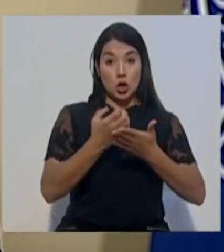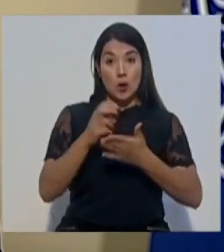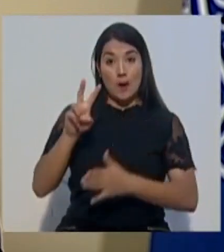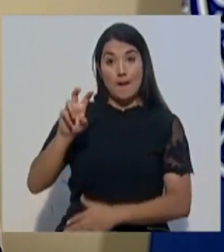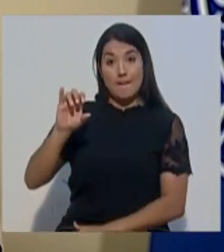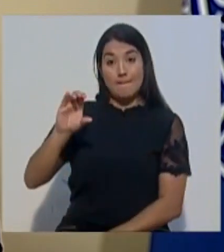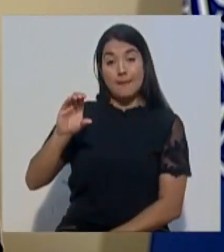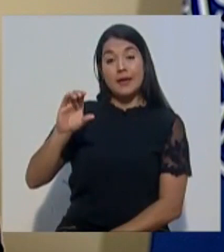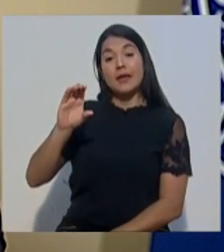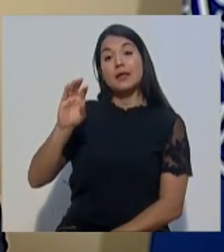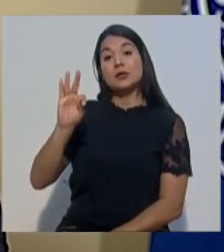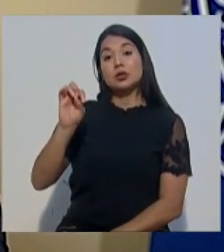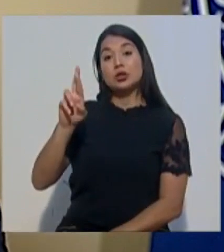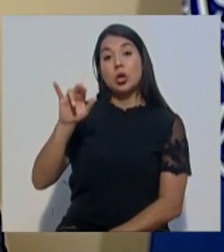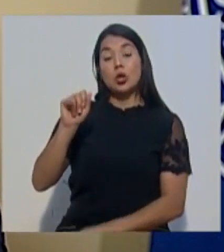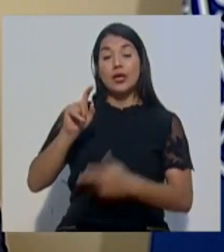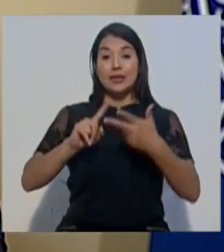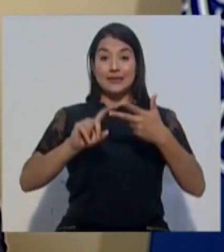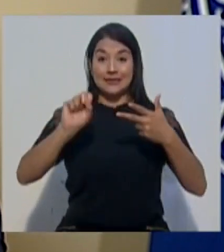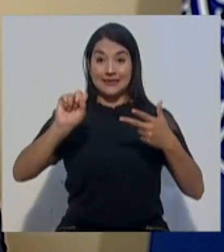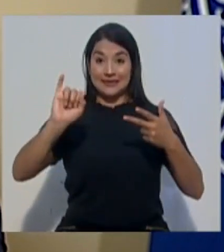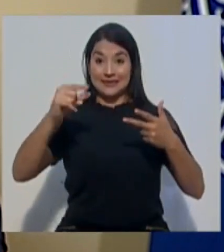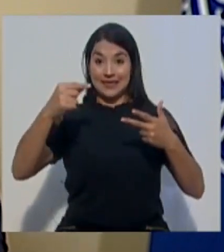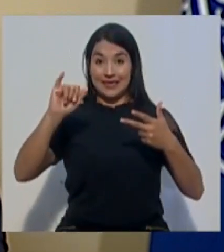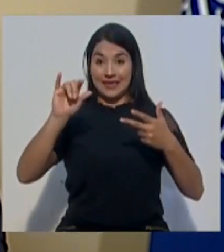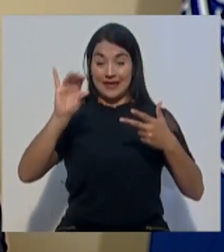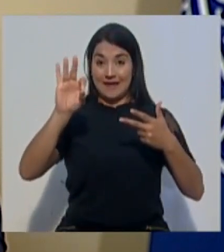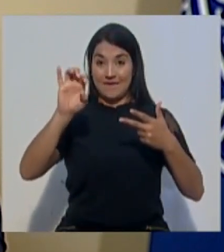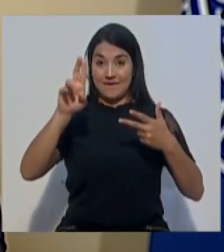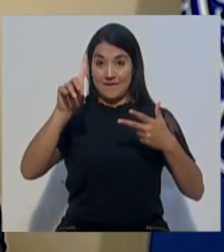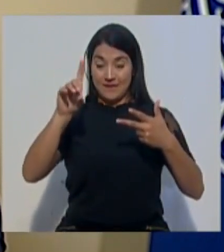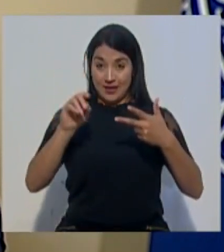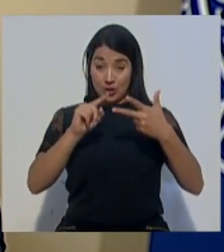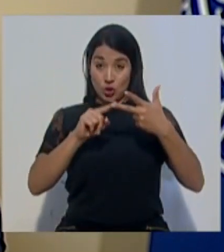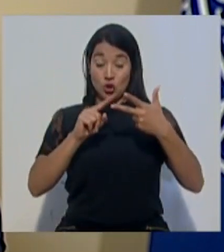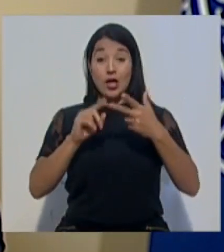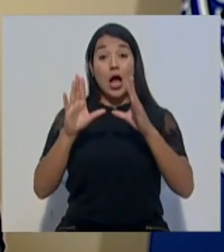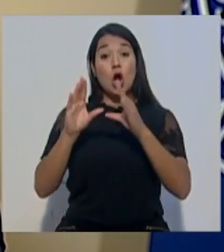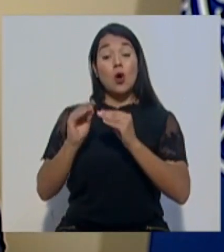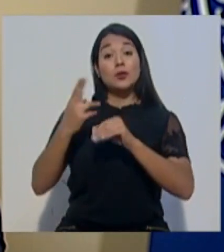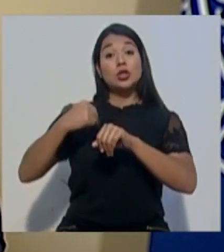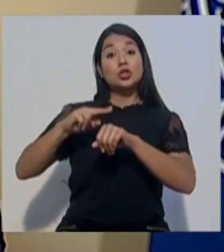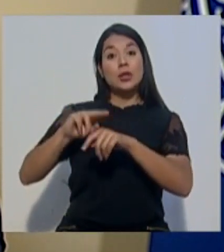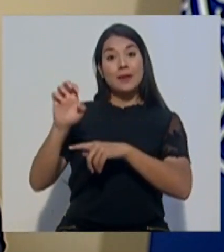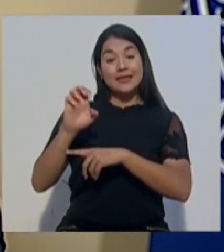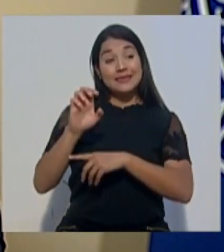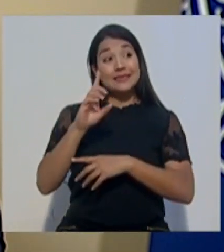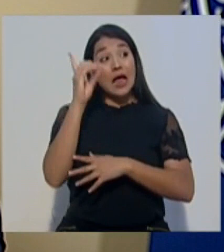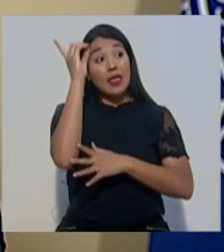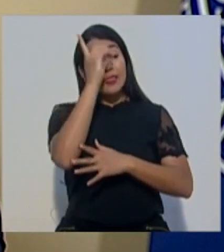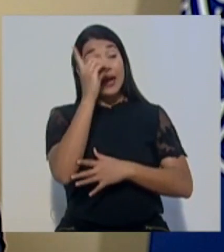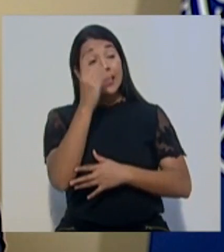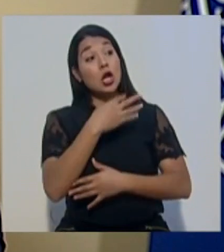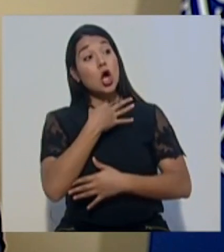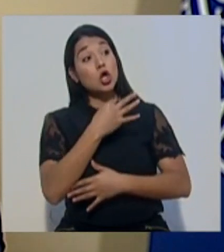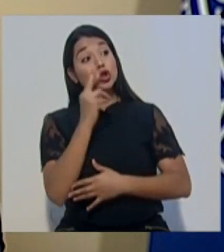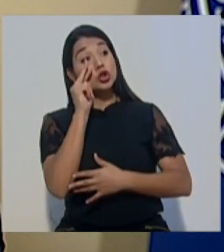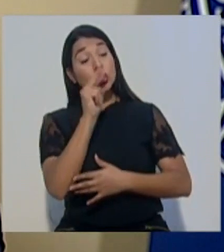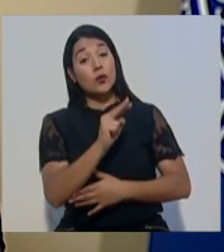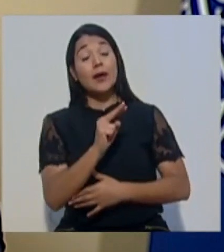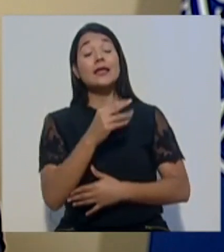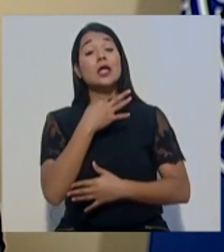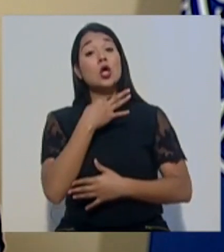don Sigifredo de la Comisión Nacional de Emergencias. A Daniel, me da mucho gusto verte, me da mucho gusto que tu papá